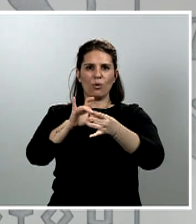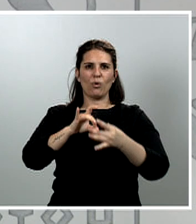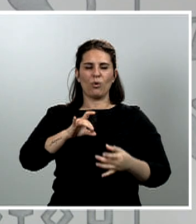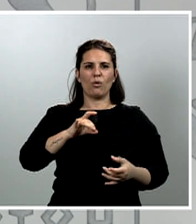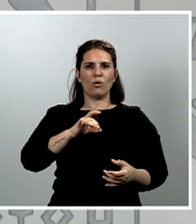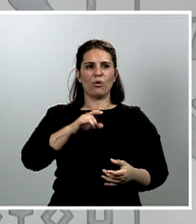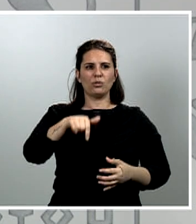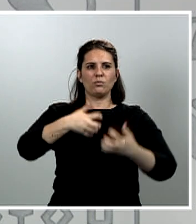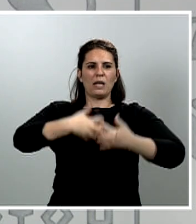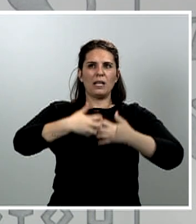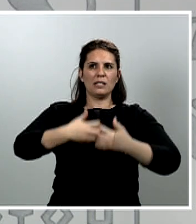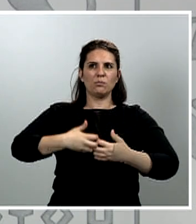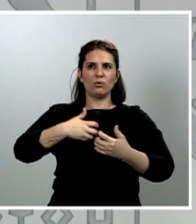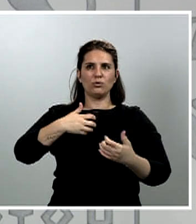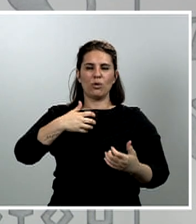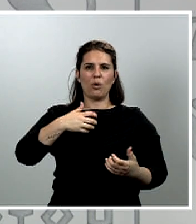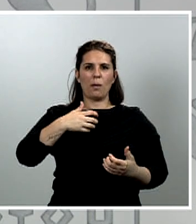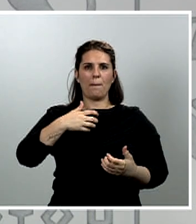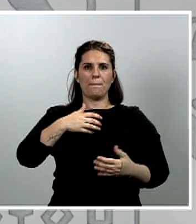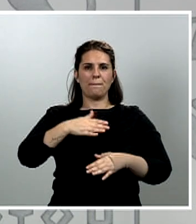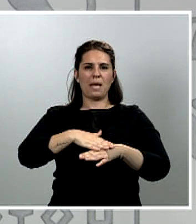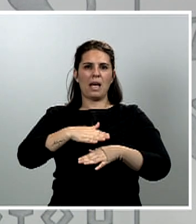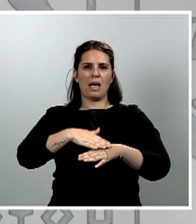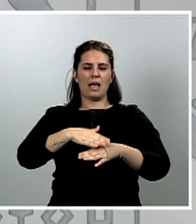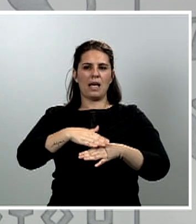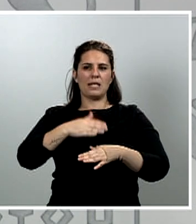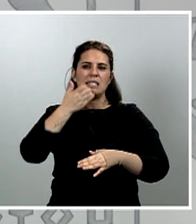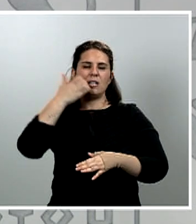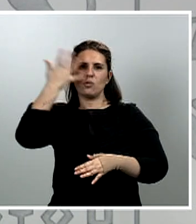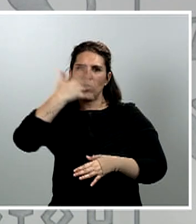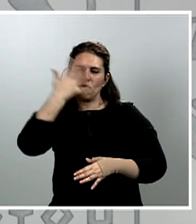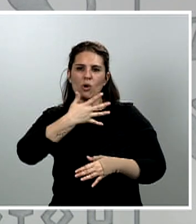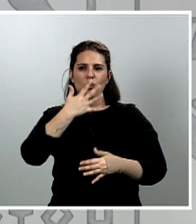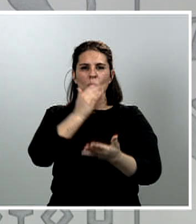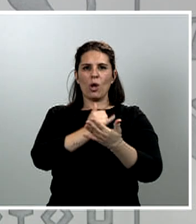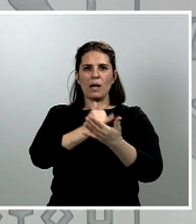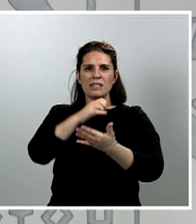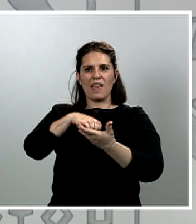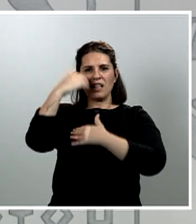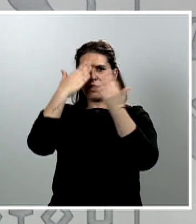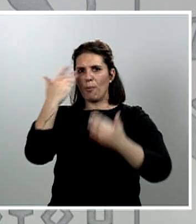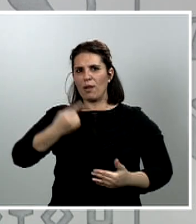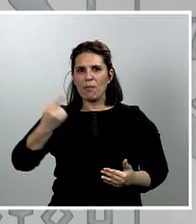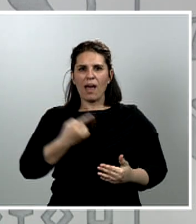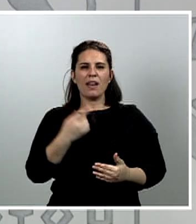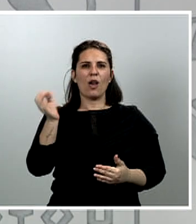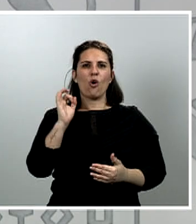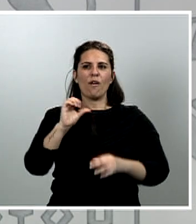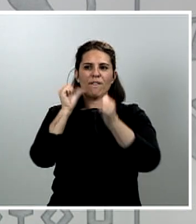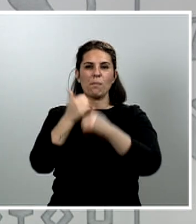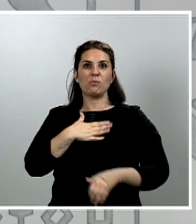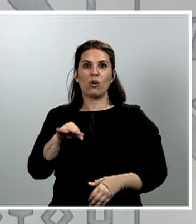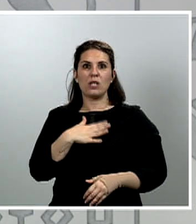detectar precozmente a partir de casos sospechosos, a partir de pruebas en atención primaria, a partir de muchos mecanismos posibles, y estamos ahora trabajando